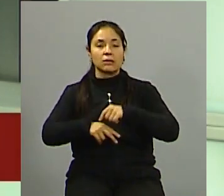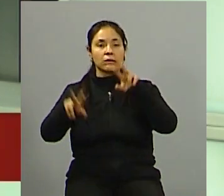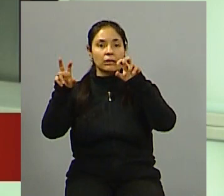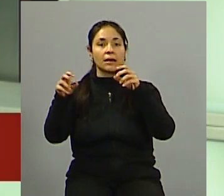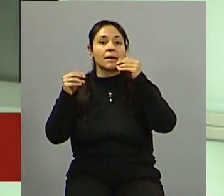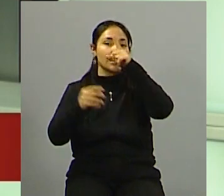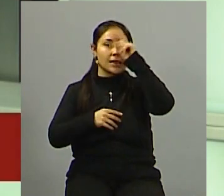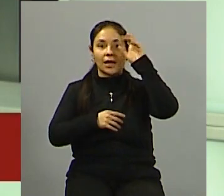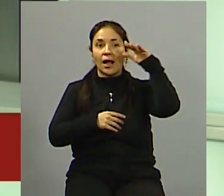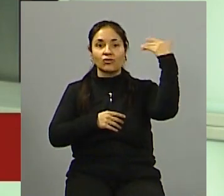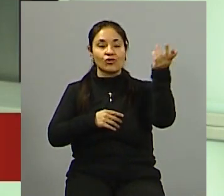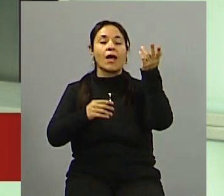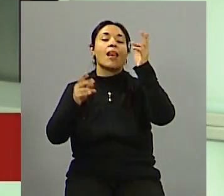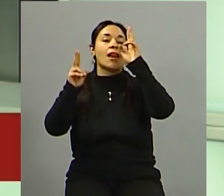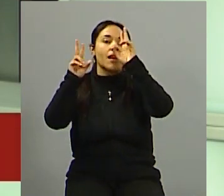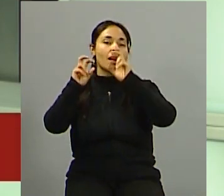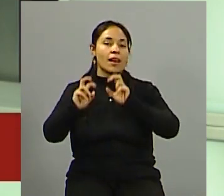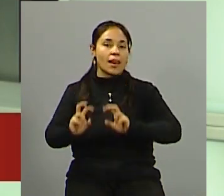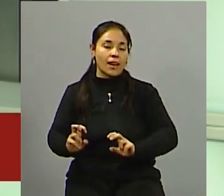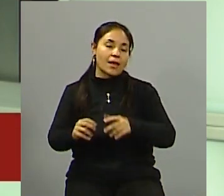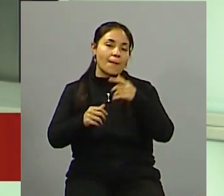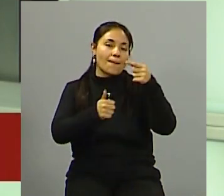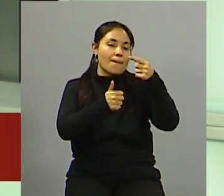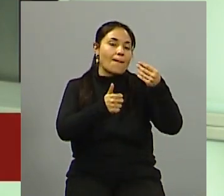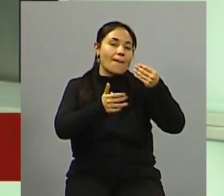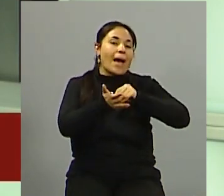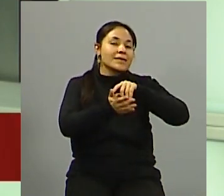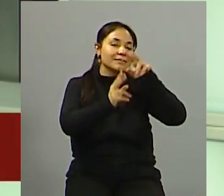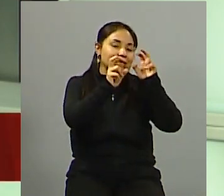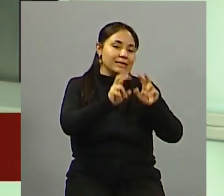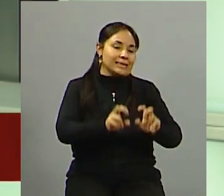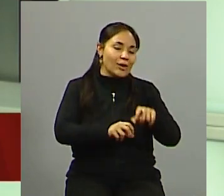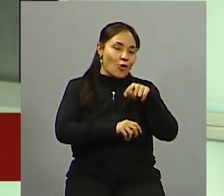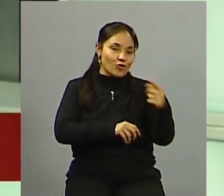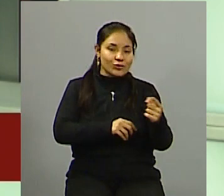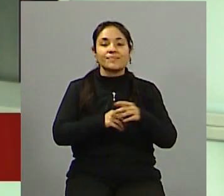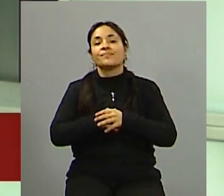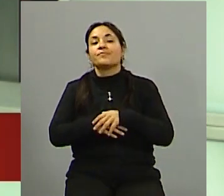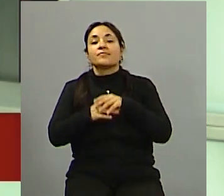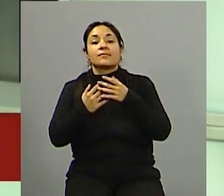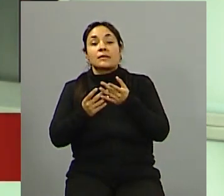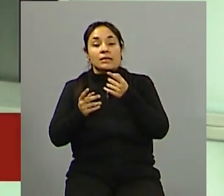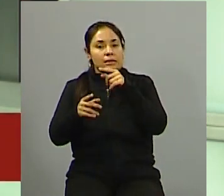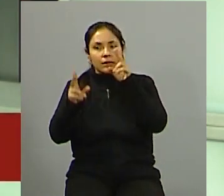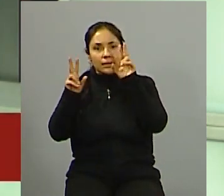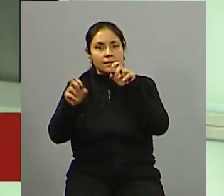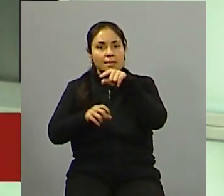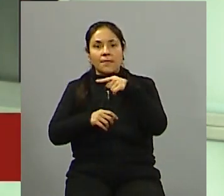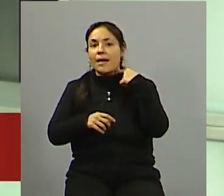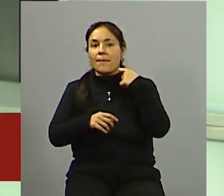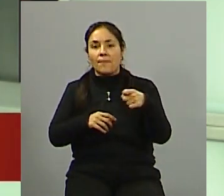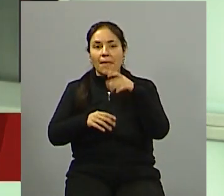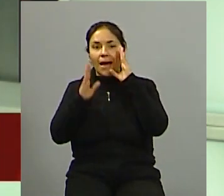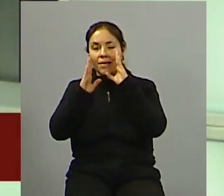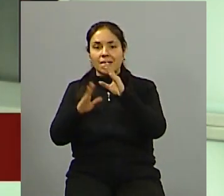nivel internacional. Hay muchos temas para desarrollar, pero sin duda las elecciones en España son uno de los temas destacados